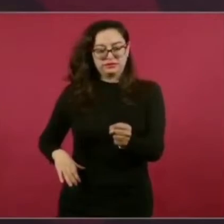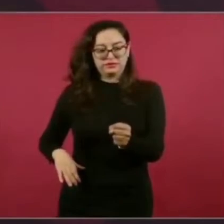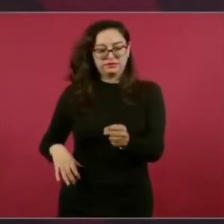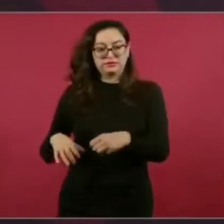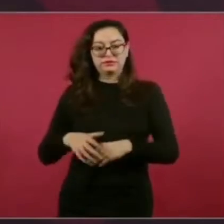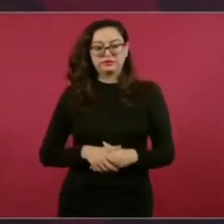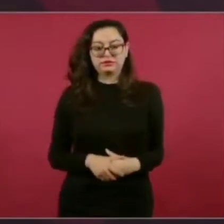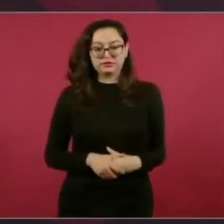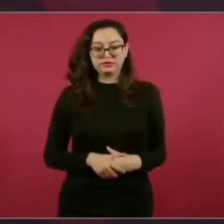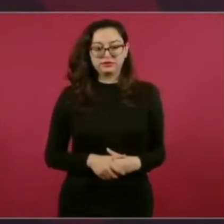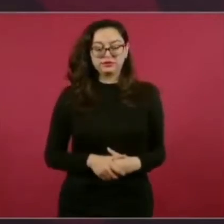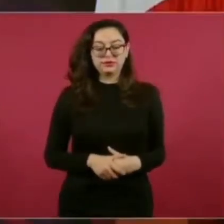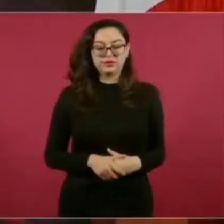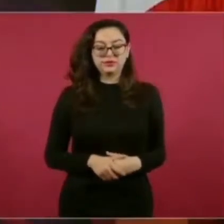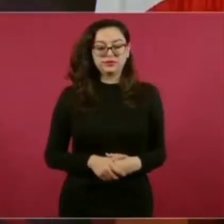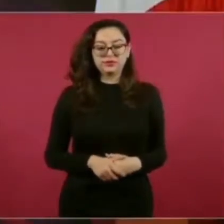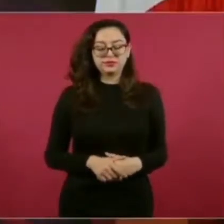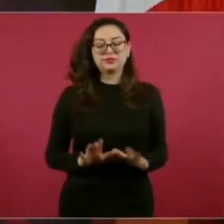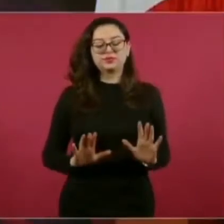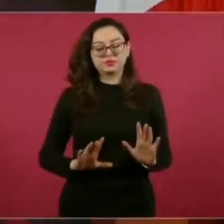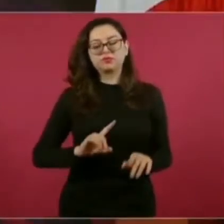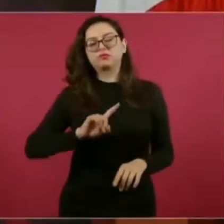Hay un debate,